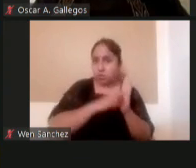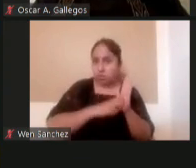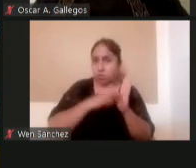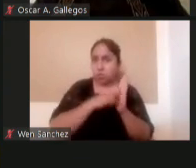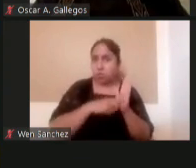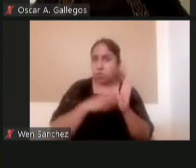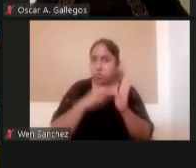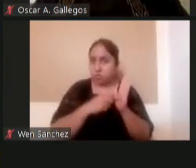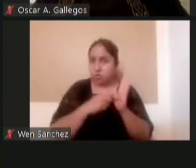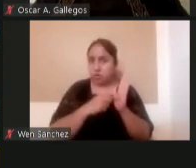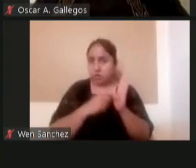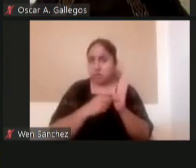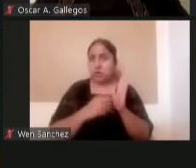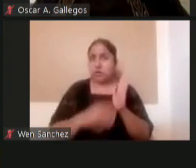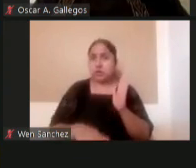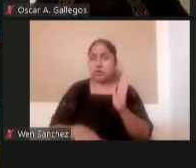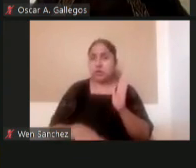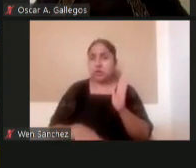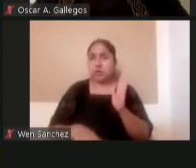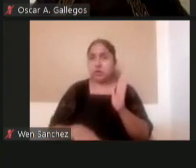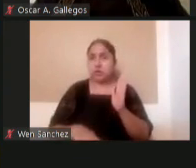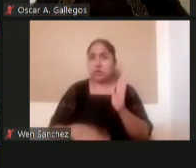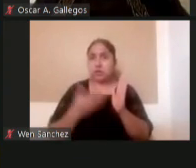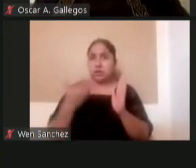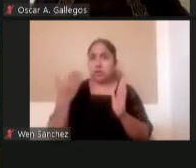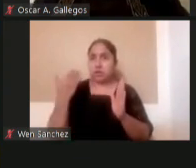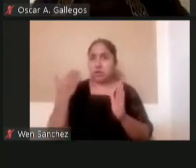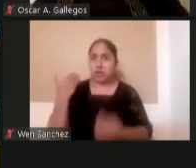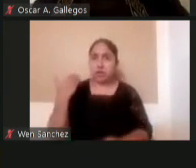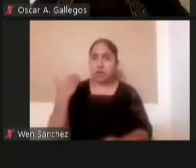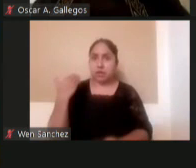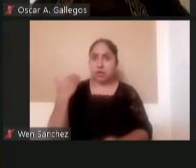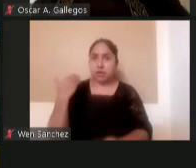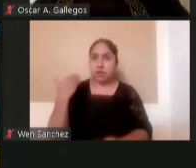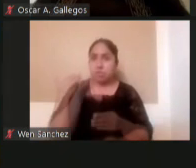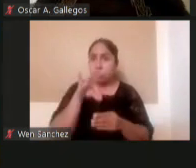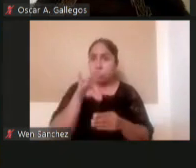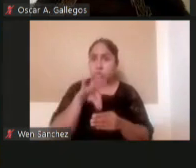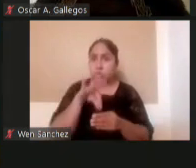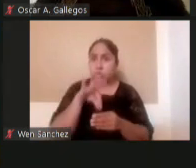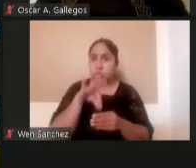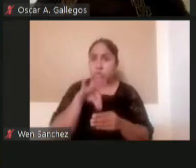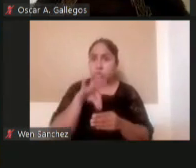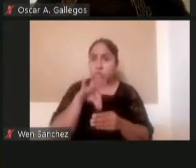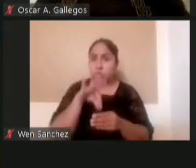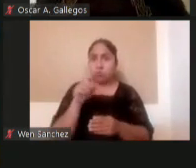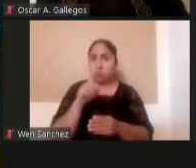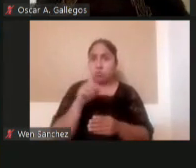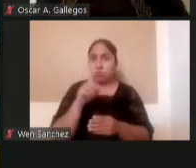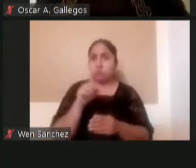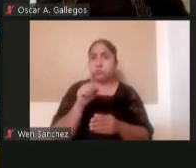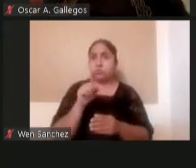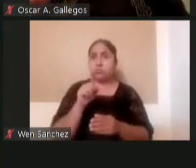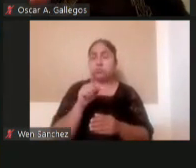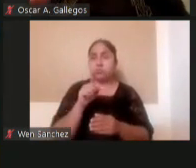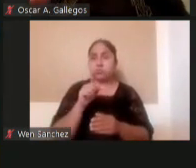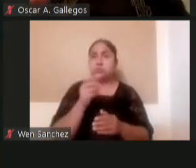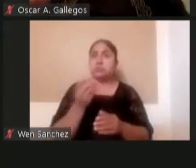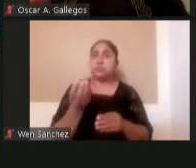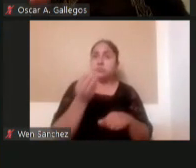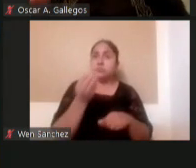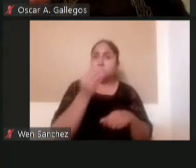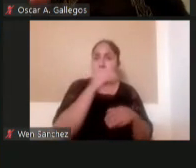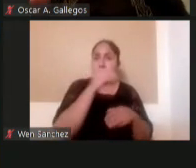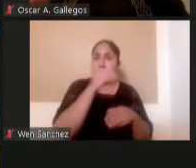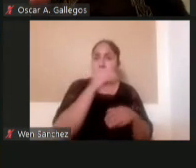se considera el punto anterior en donde usted se abstiene de votar como un voto negativo. Así será.